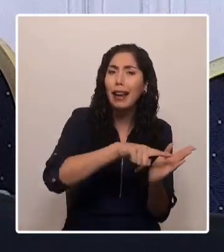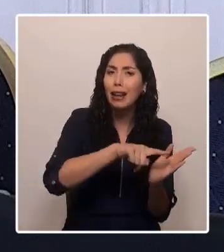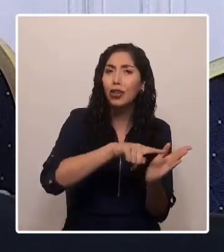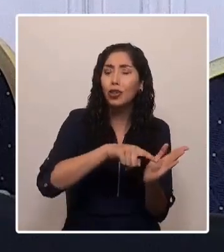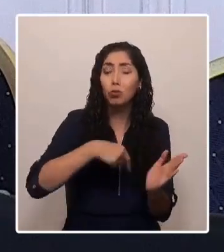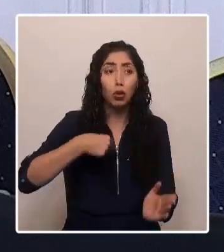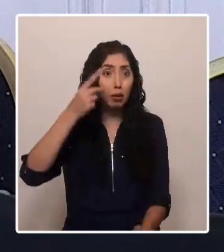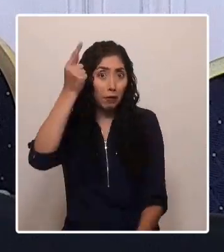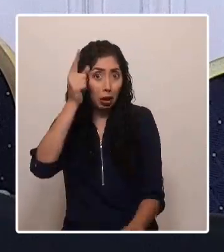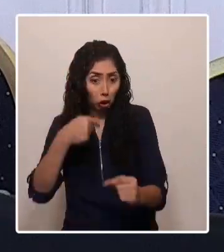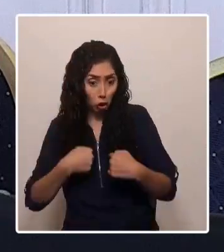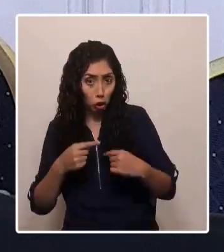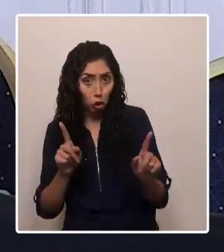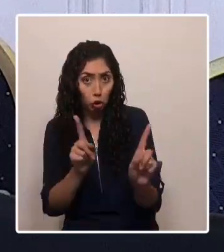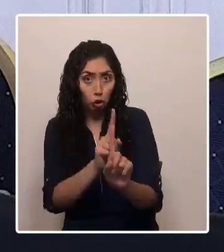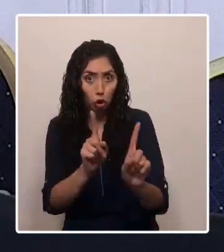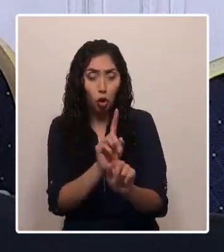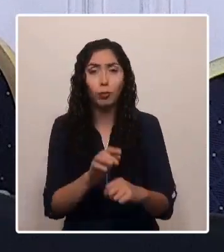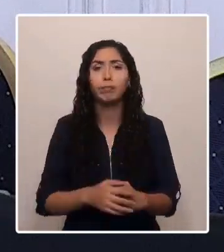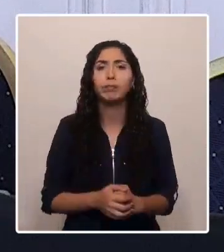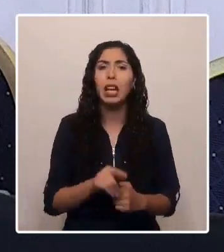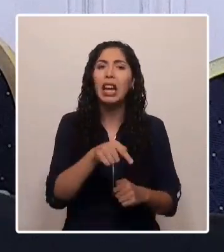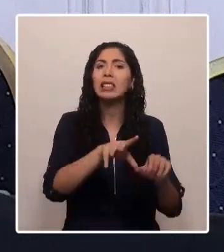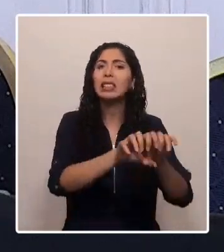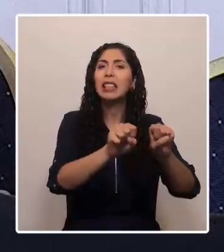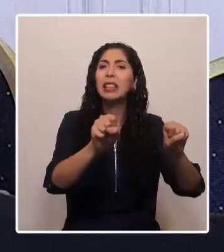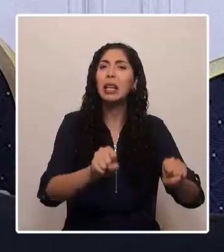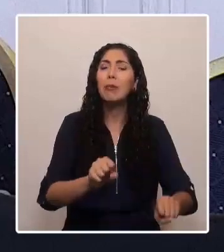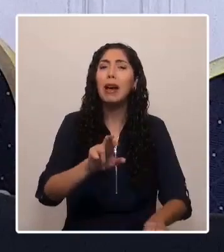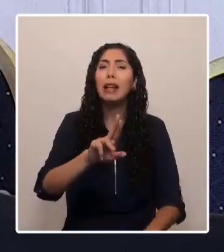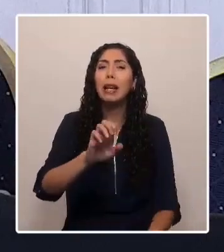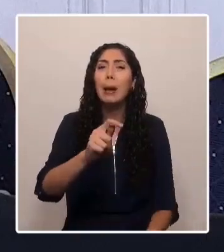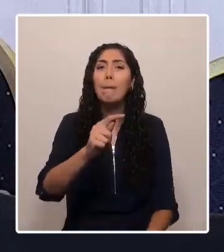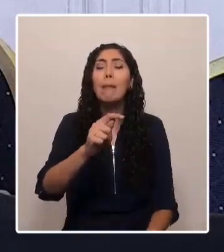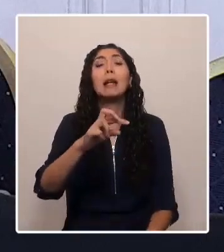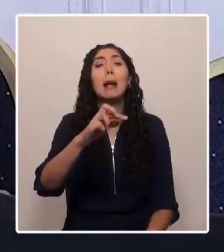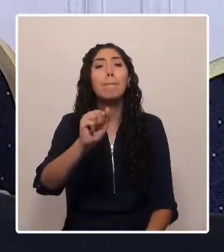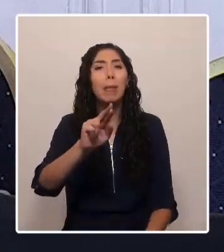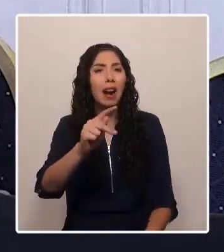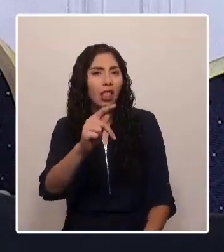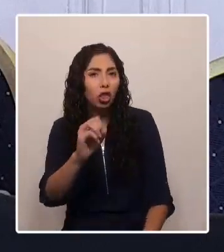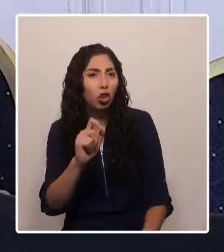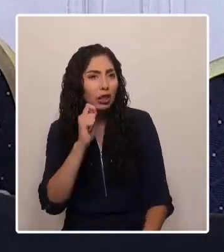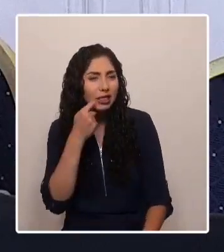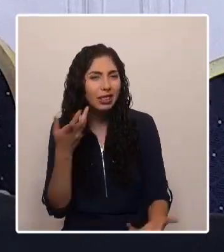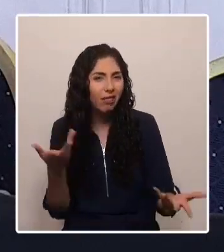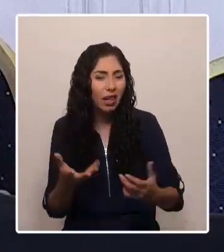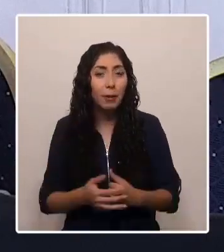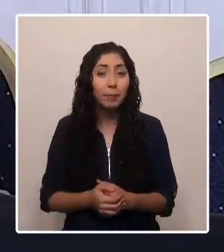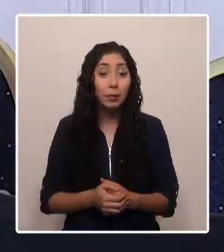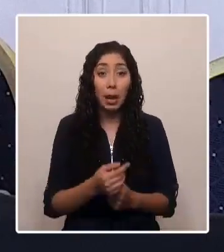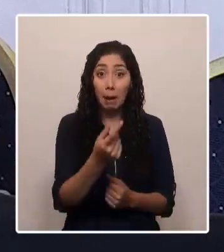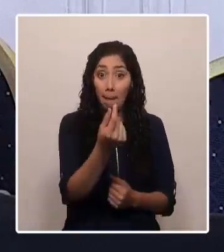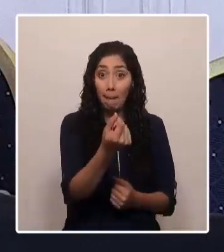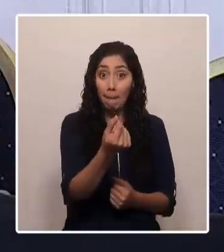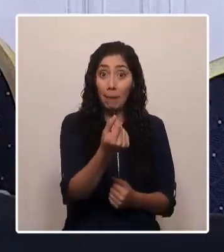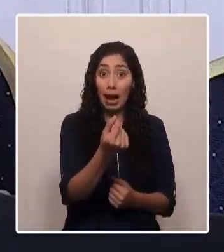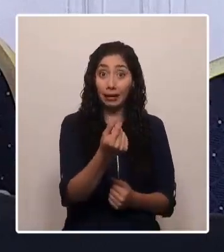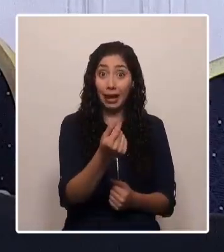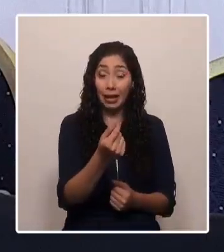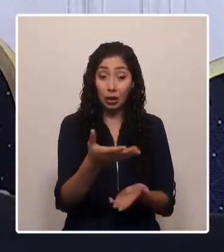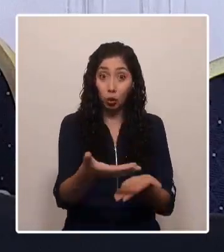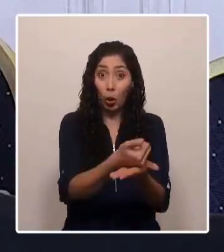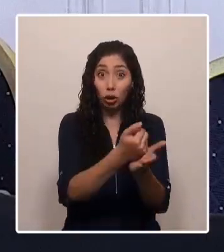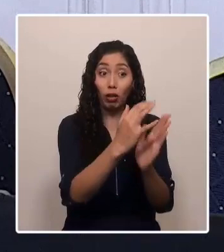yo. ¿Y en qué consiste ese sistema de reparto? Básicamente en que la plata que te descuentan al mes no va a